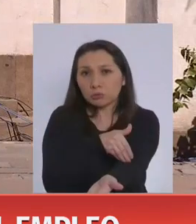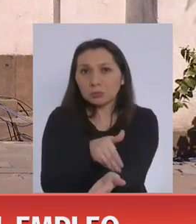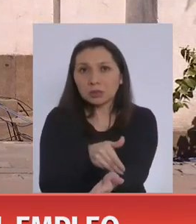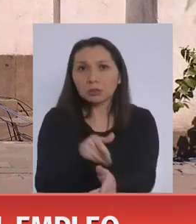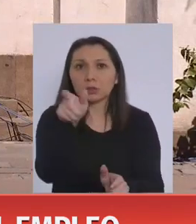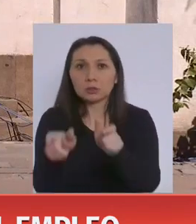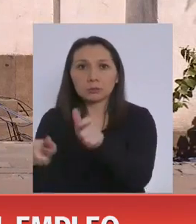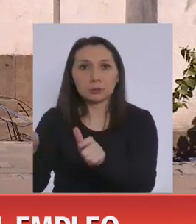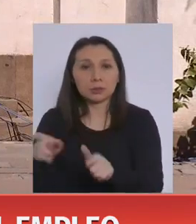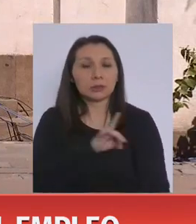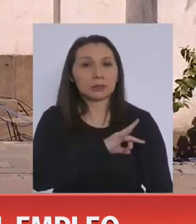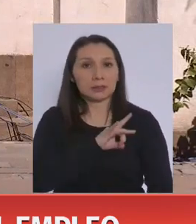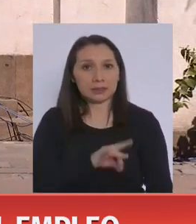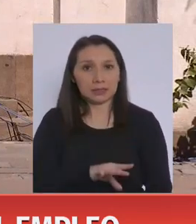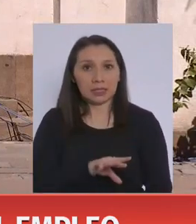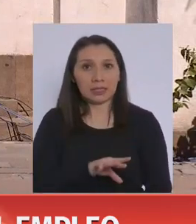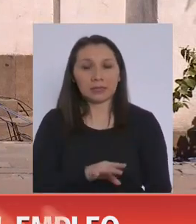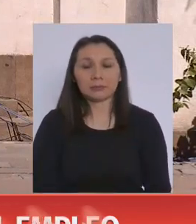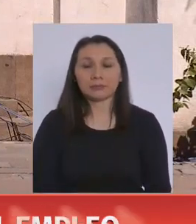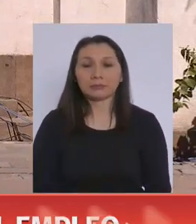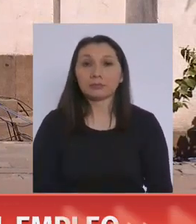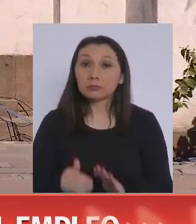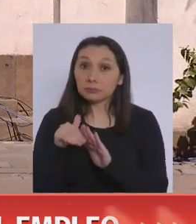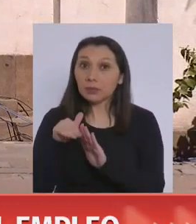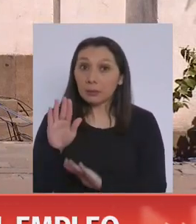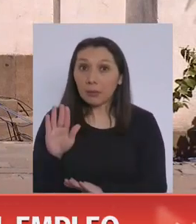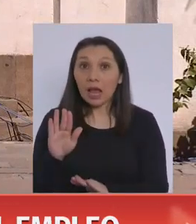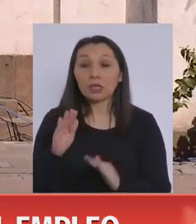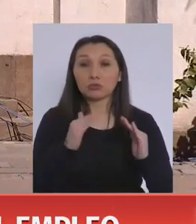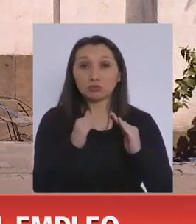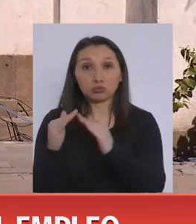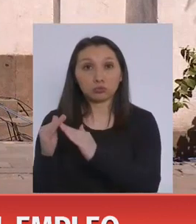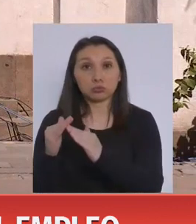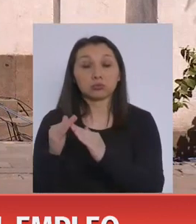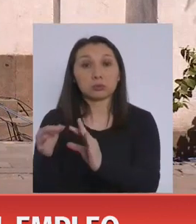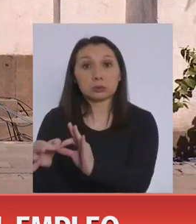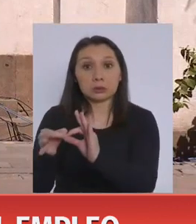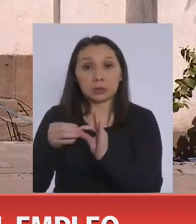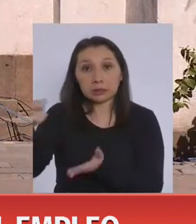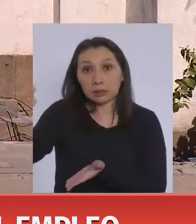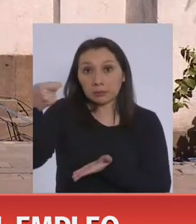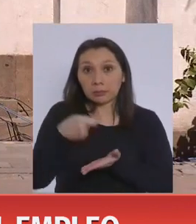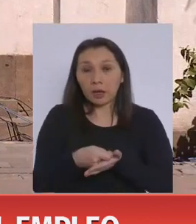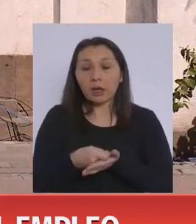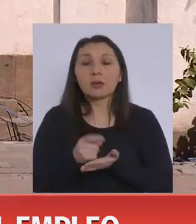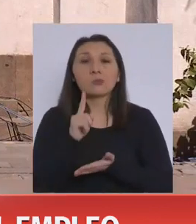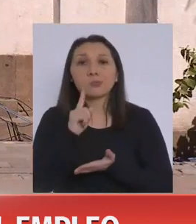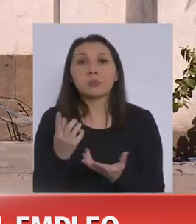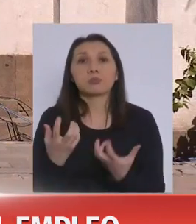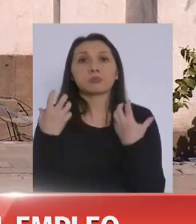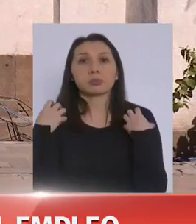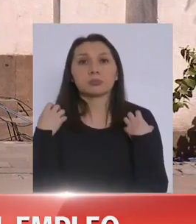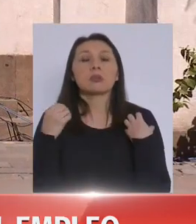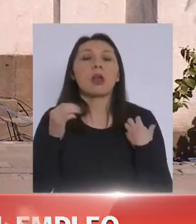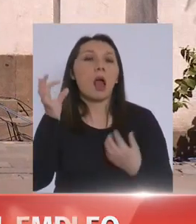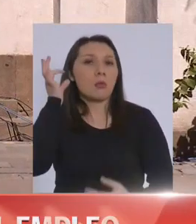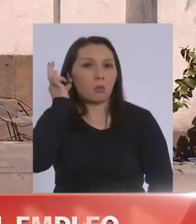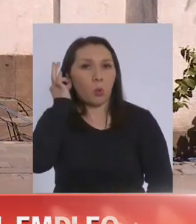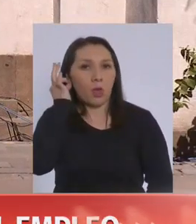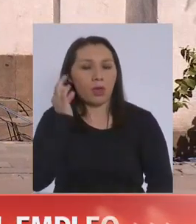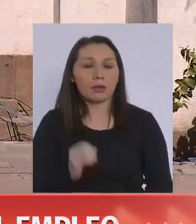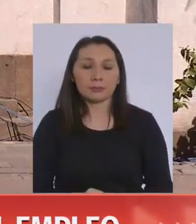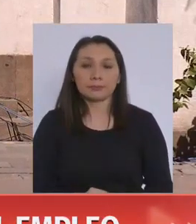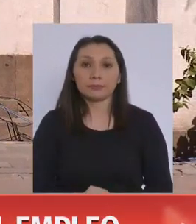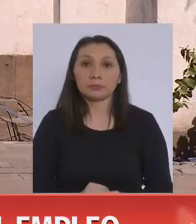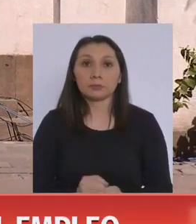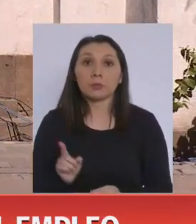de compatriotas. Y la mayoría de los hogares beneficiados son encabezados por mujeres.